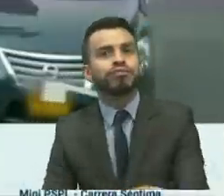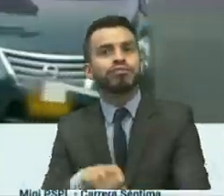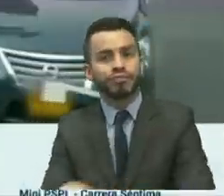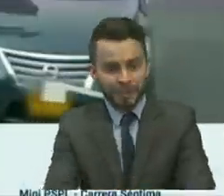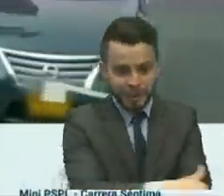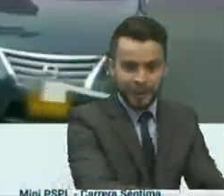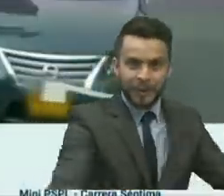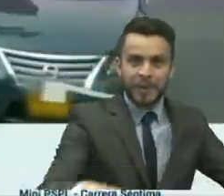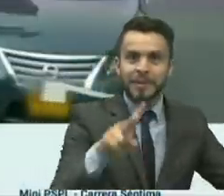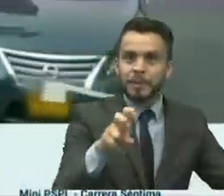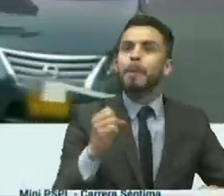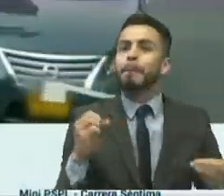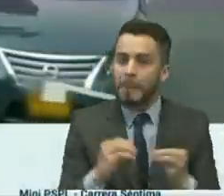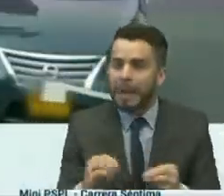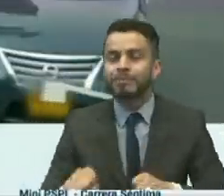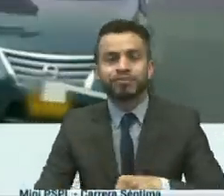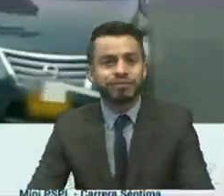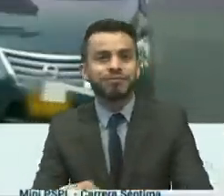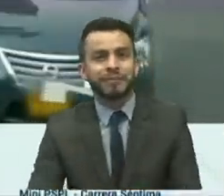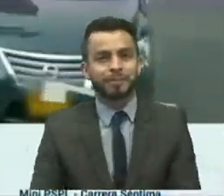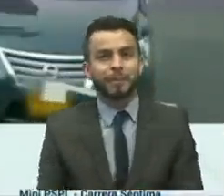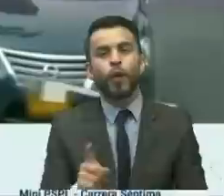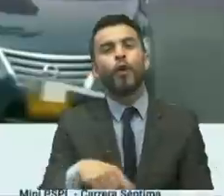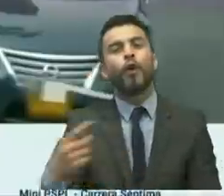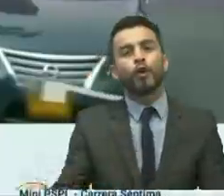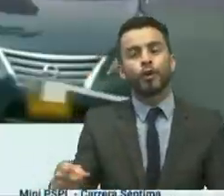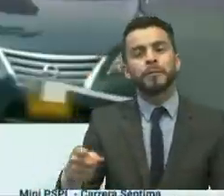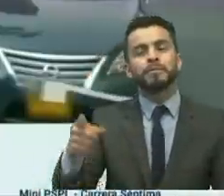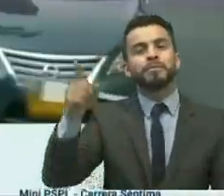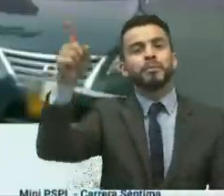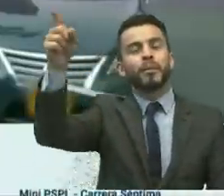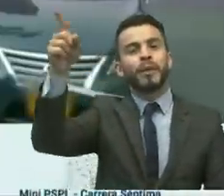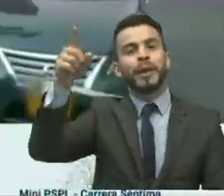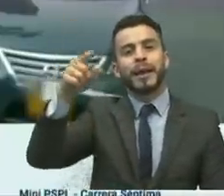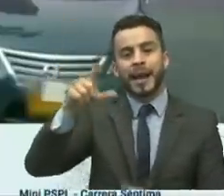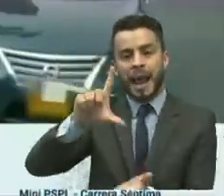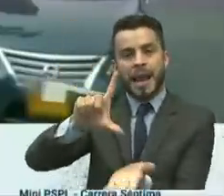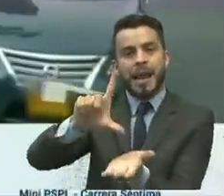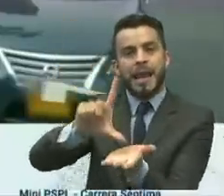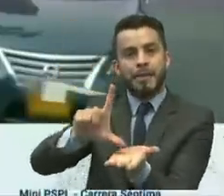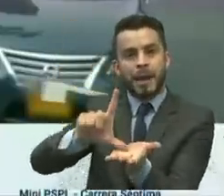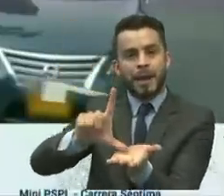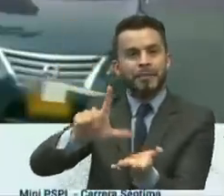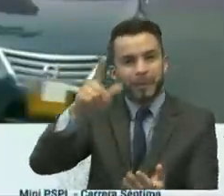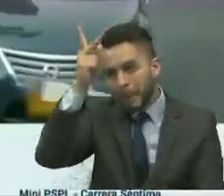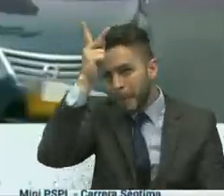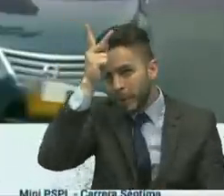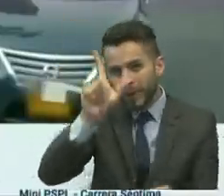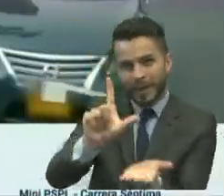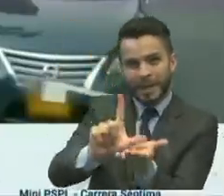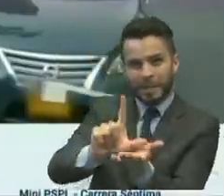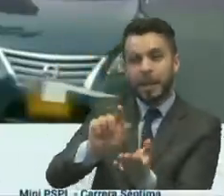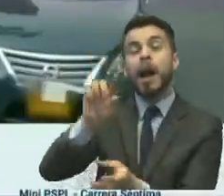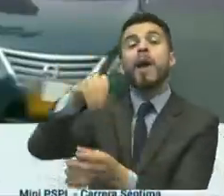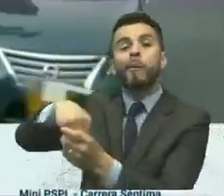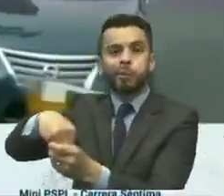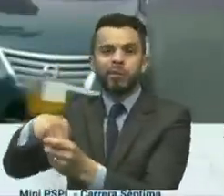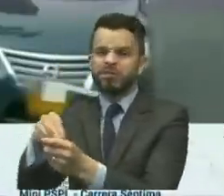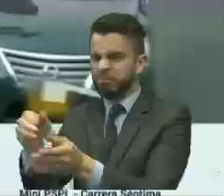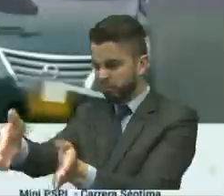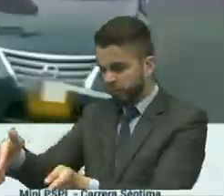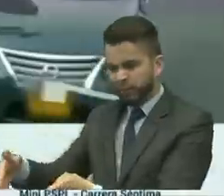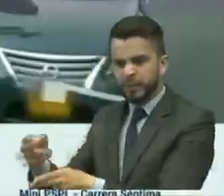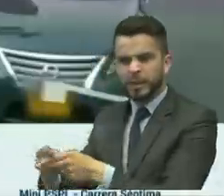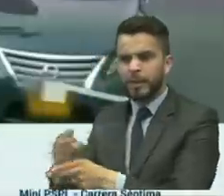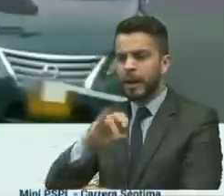para comparar, la avenida Javier Prado en Lima, que es una avenida muy parecida a la séptima, es una de